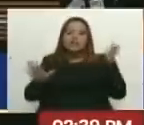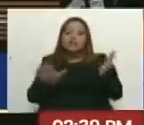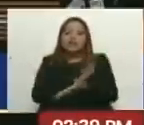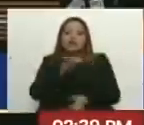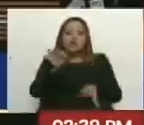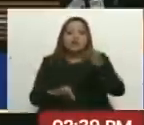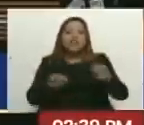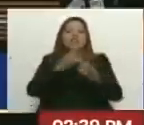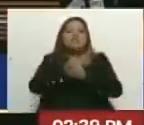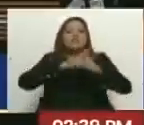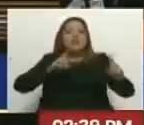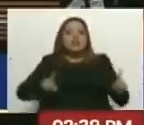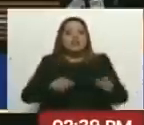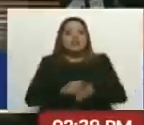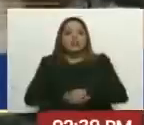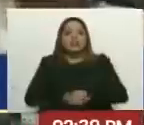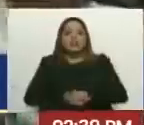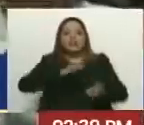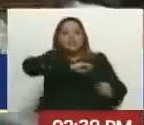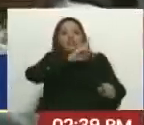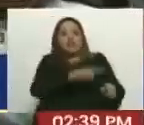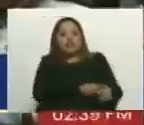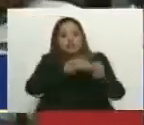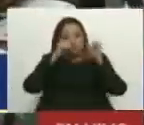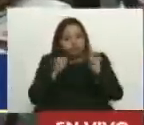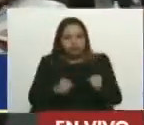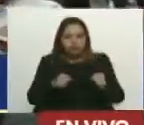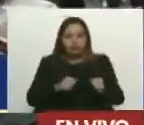una democracia fuerte, sólida,